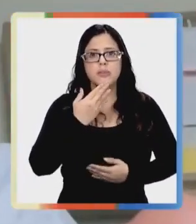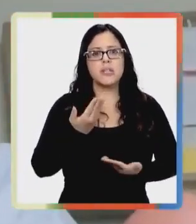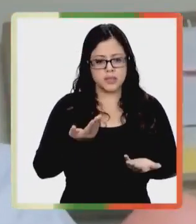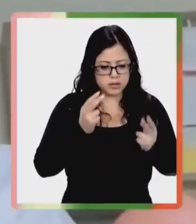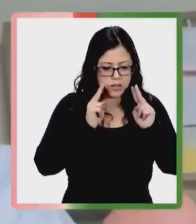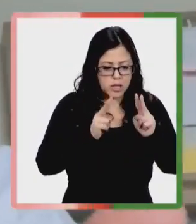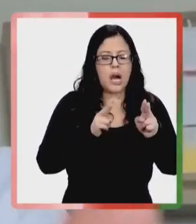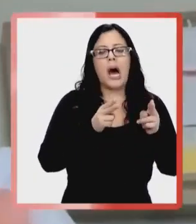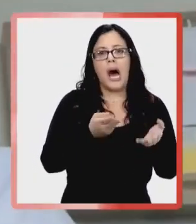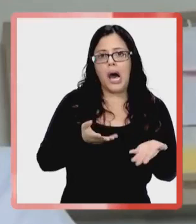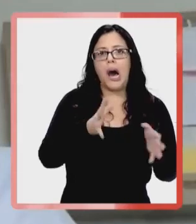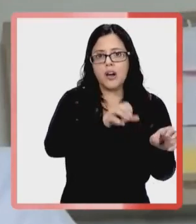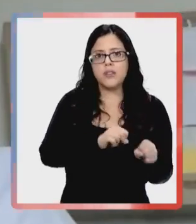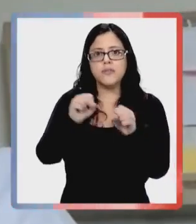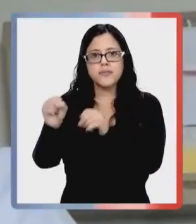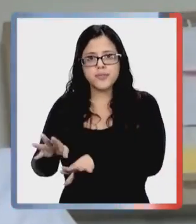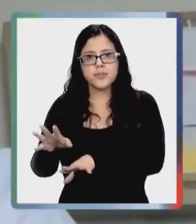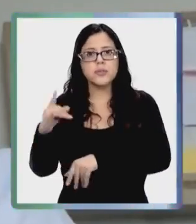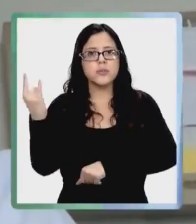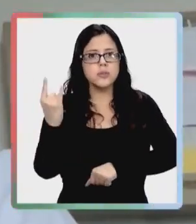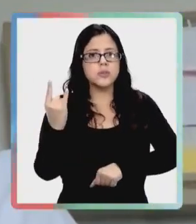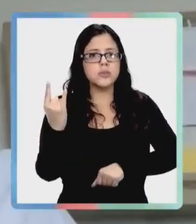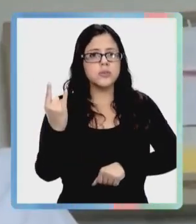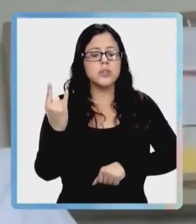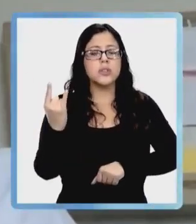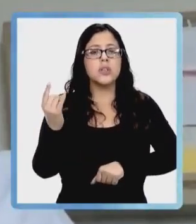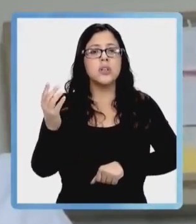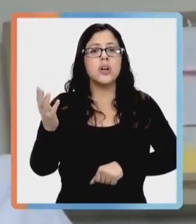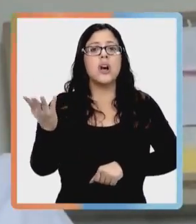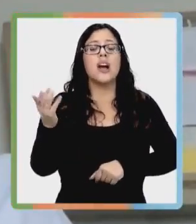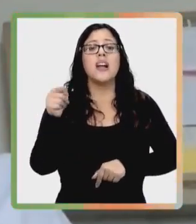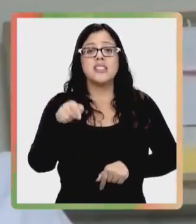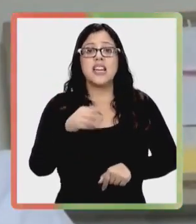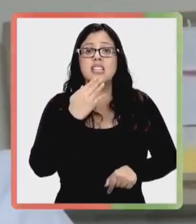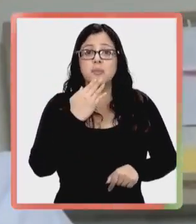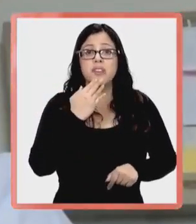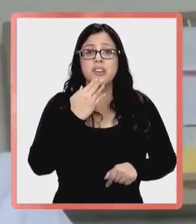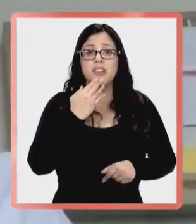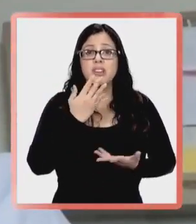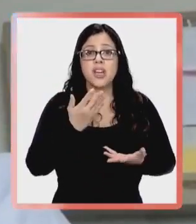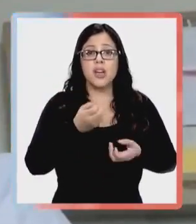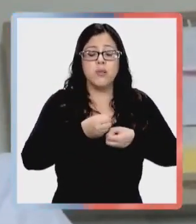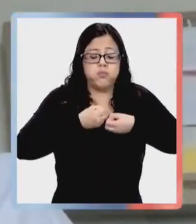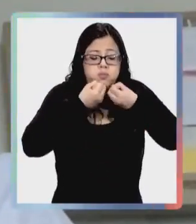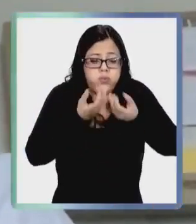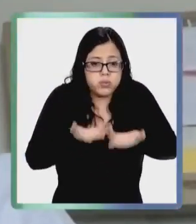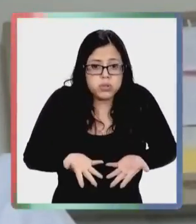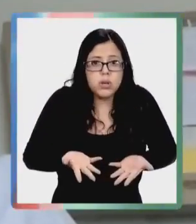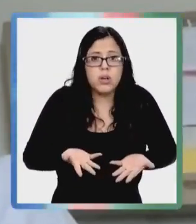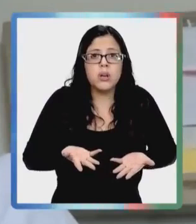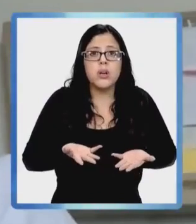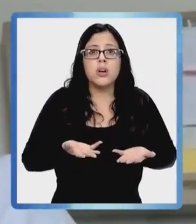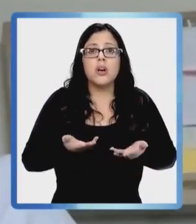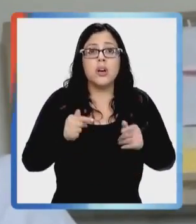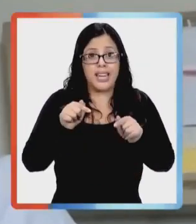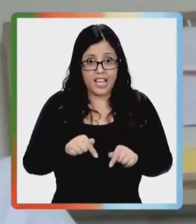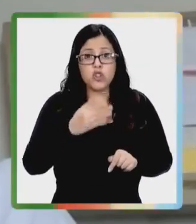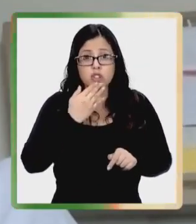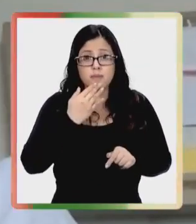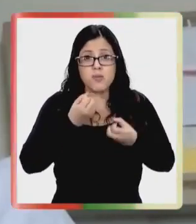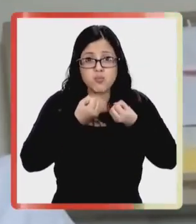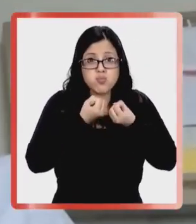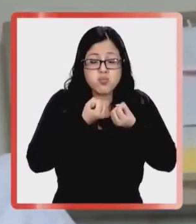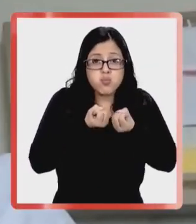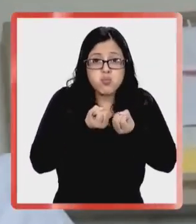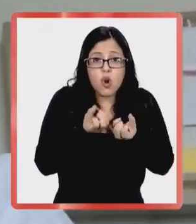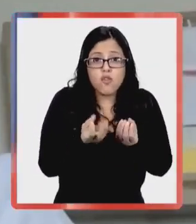servicio de urgencia. Vómitos y diarrea. ¿Por qué? Porque hay muchos virus, enterovirus, que provocando síntomas respiratorios también